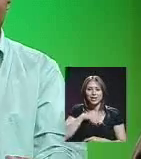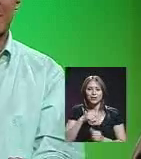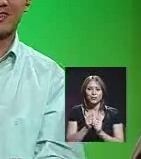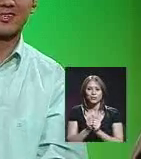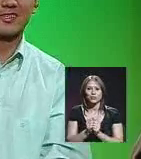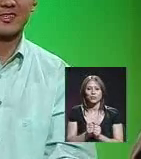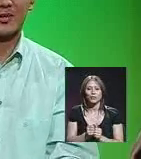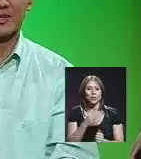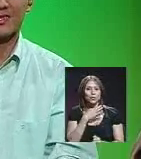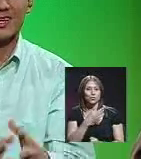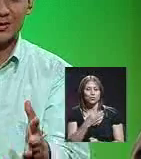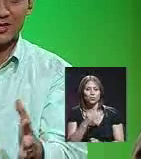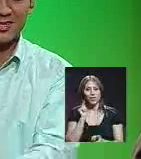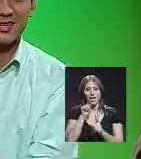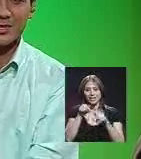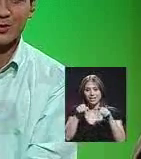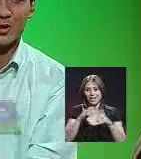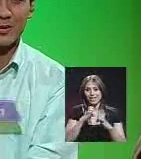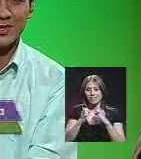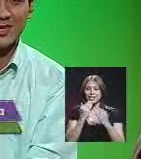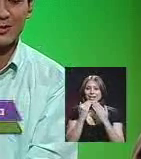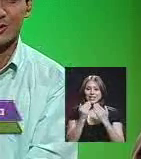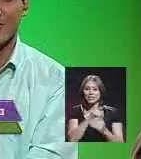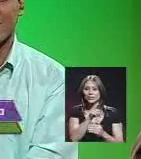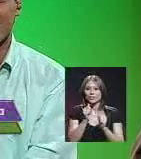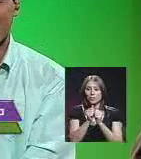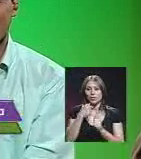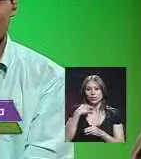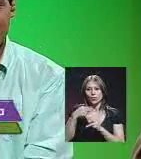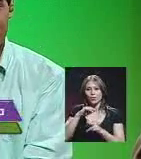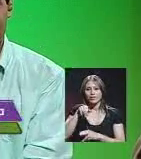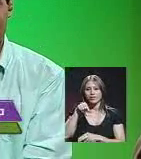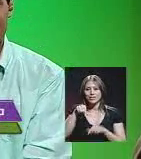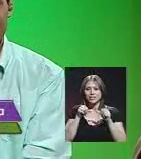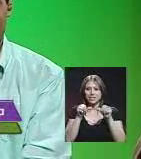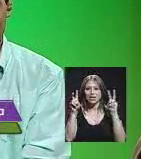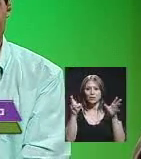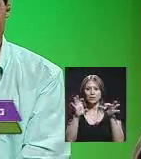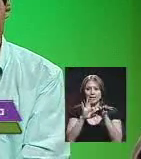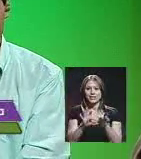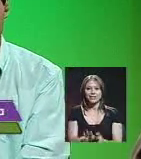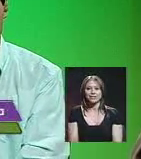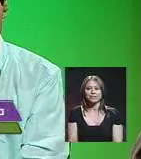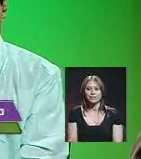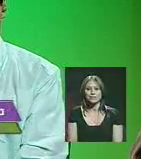Bien, hasta aquí esta entrevista. A ustedes gracias por su compañía. Yo soy Jafet Quesada. Sigan con más de Nexos.